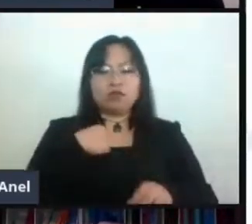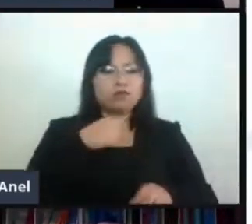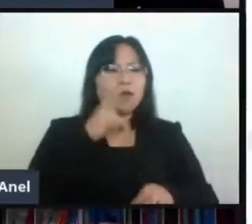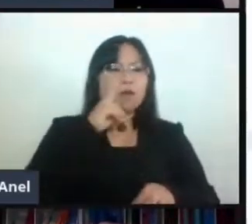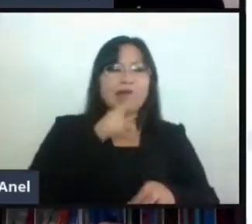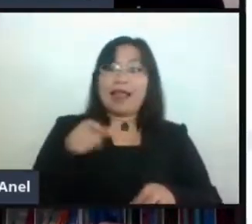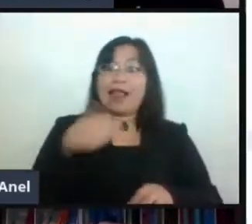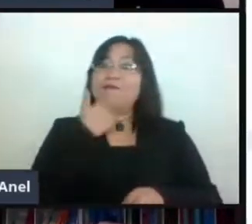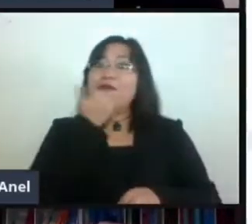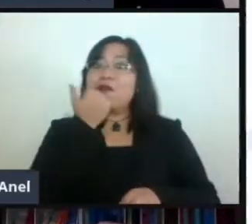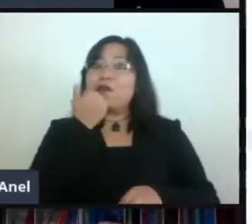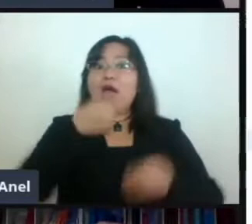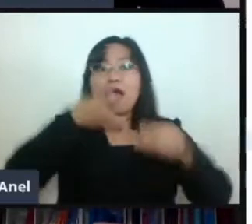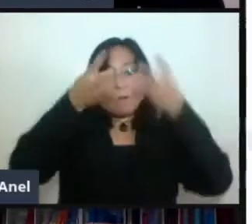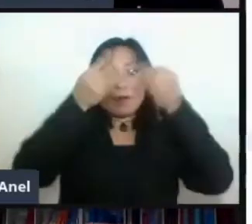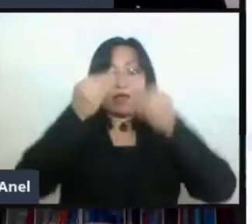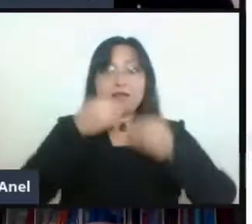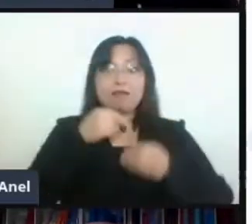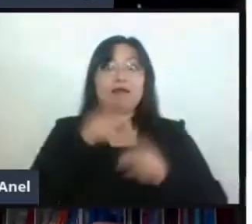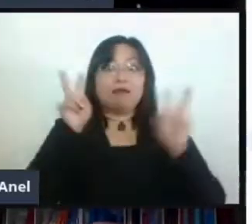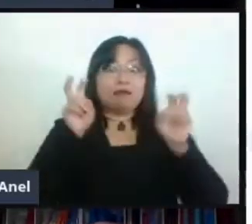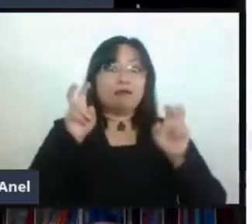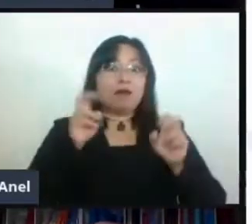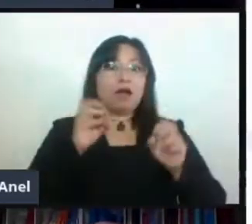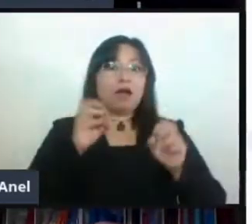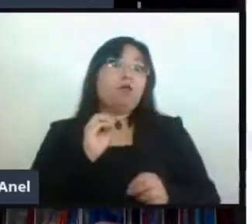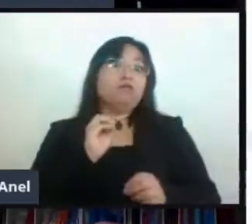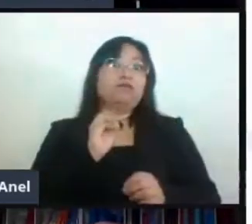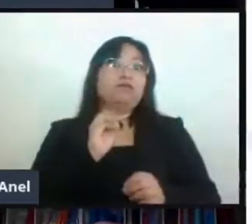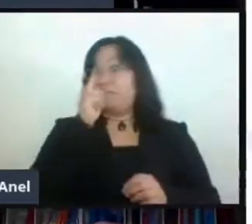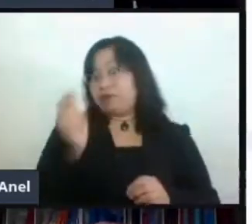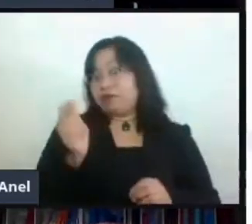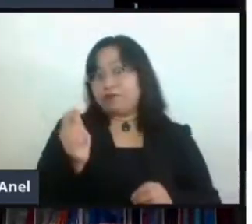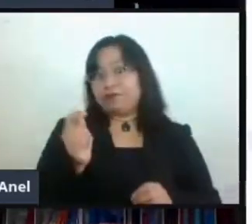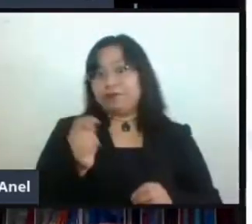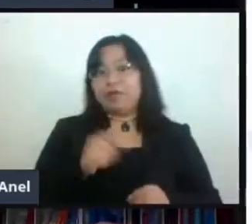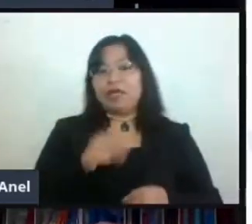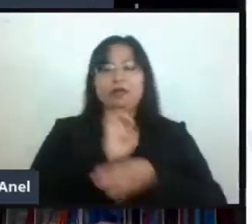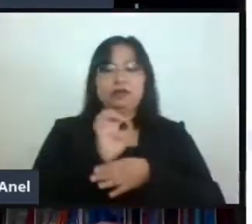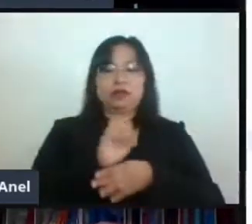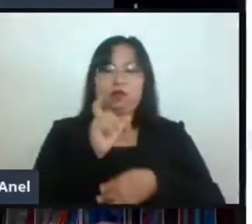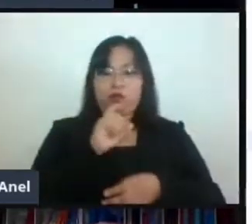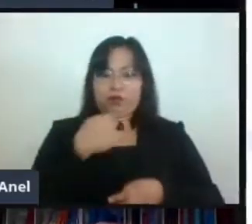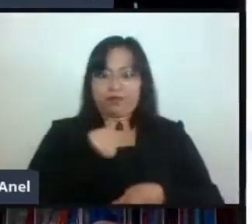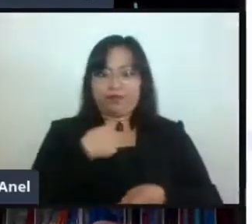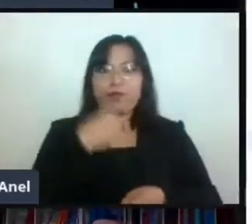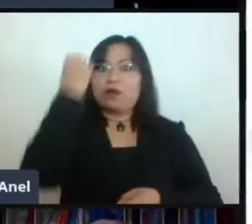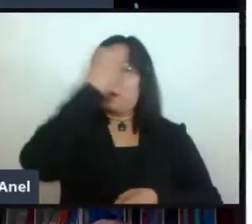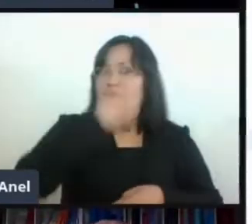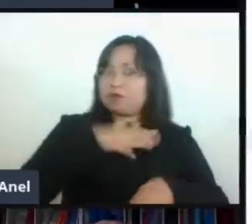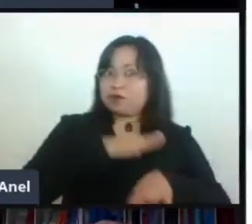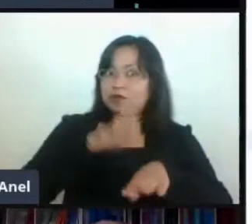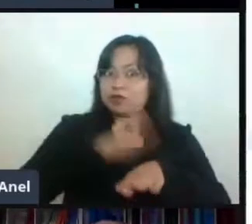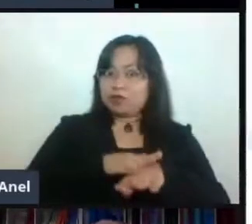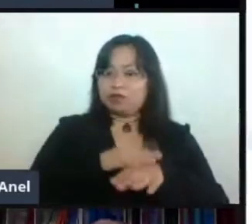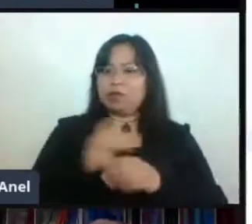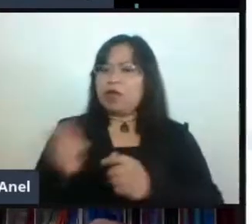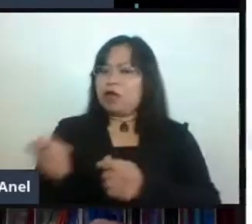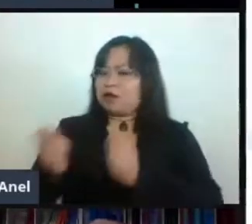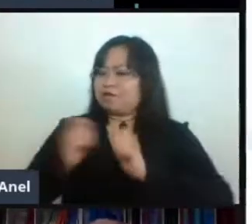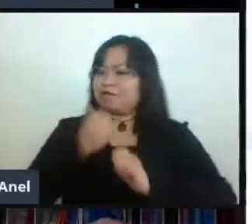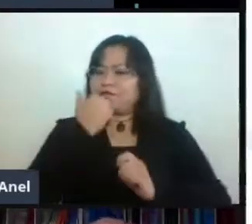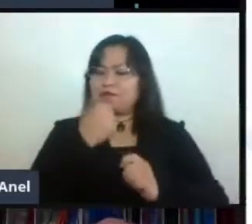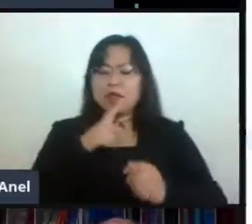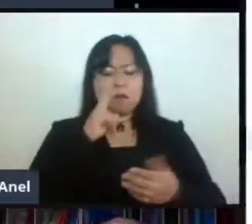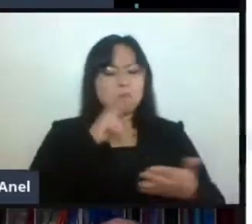transitar. Y la evaluación que se espera, lo deseable es que sea continua. Que sea